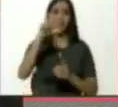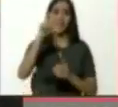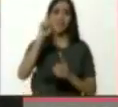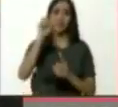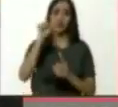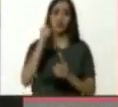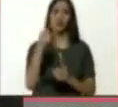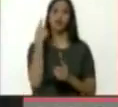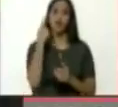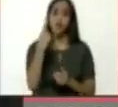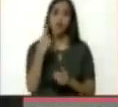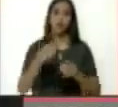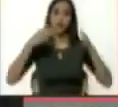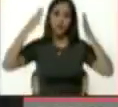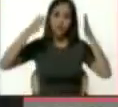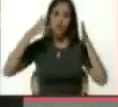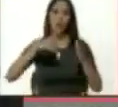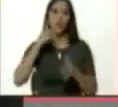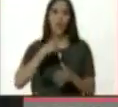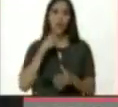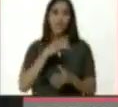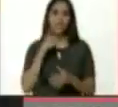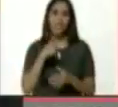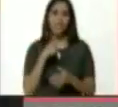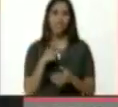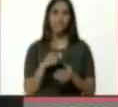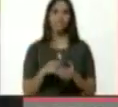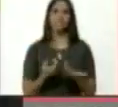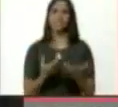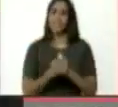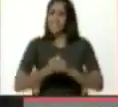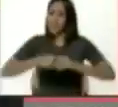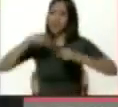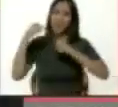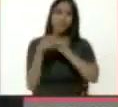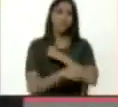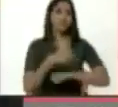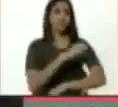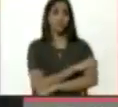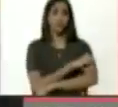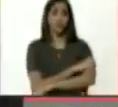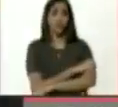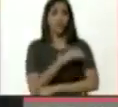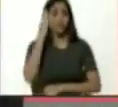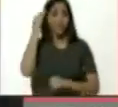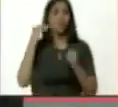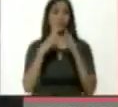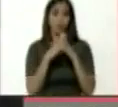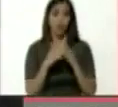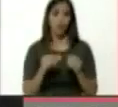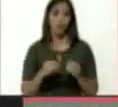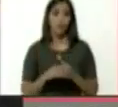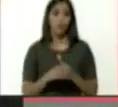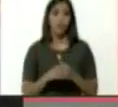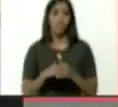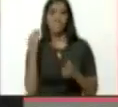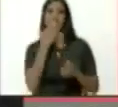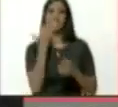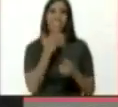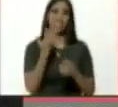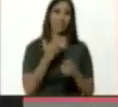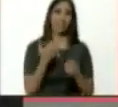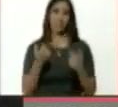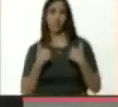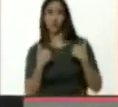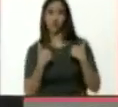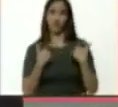de los asesores políticos, pero de la más radical y más rancia. Eso lo sabemos todos. Que él se ríe, que no, que dicen que yo